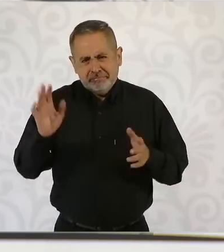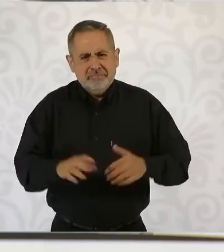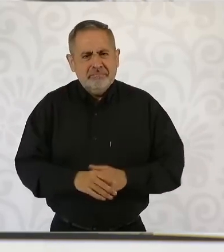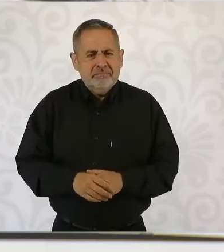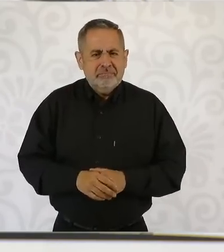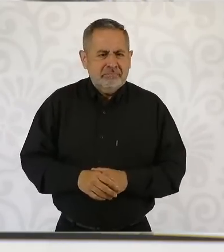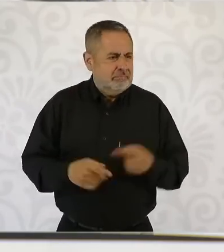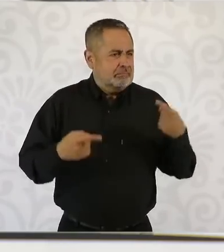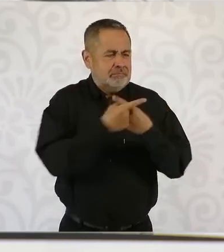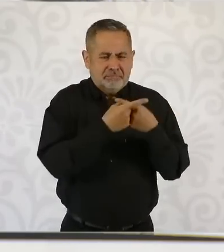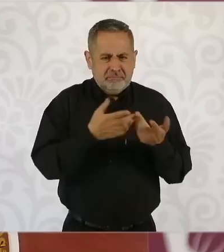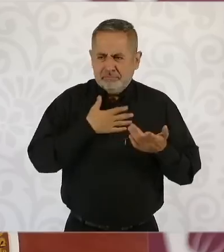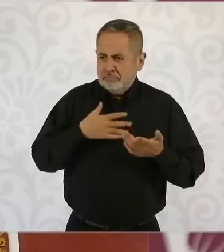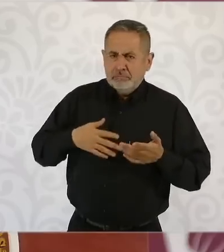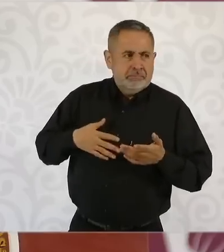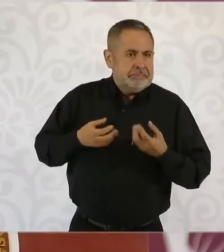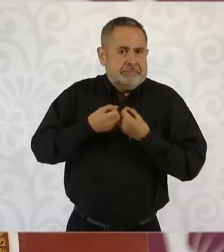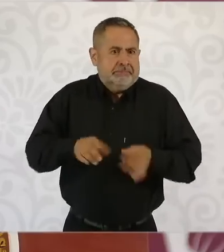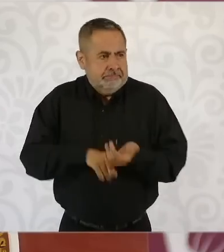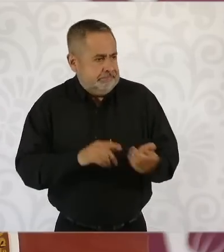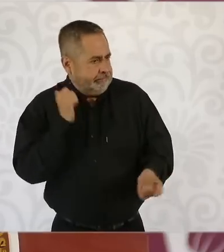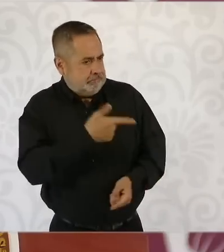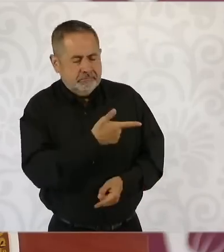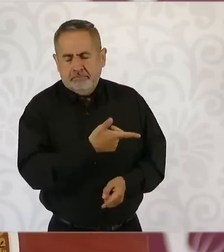es conflicto de interés, al menos.